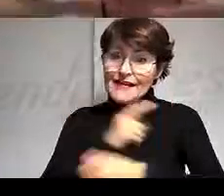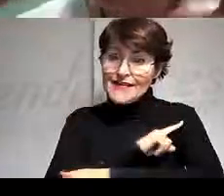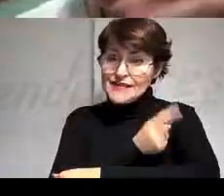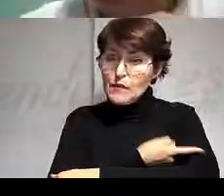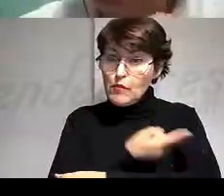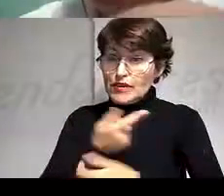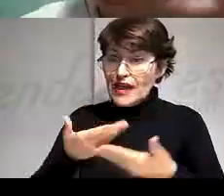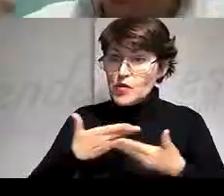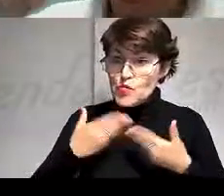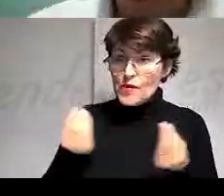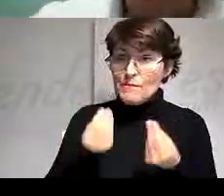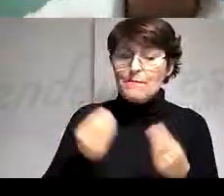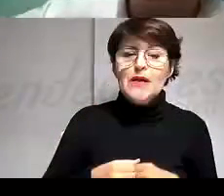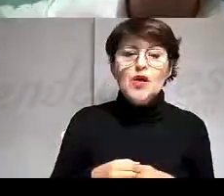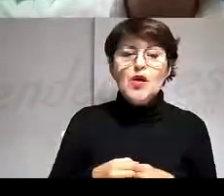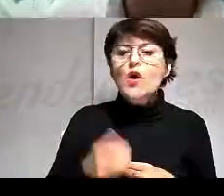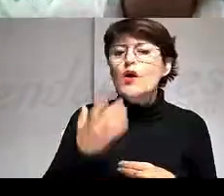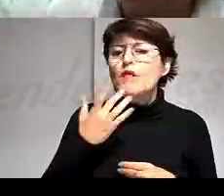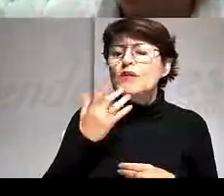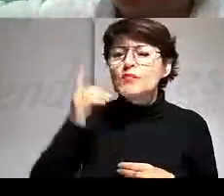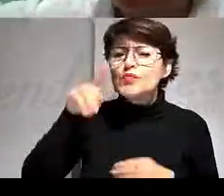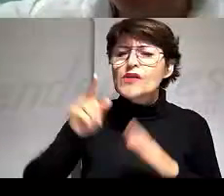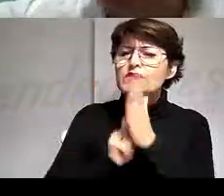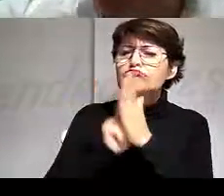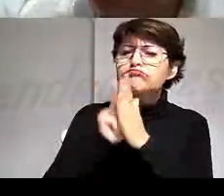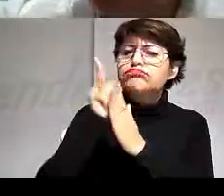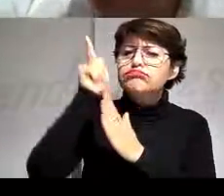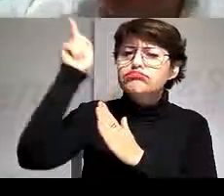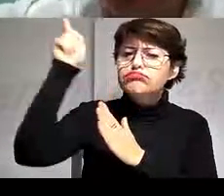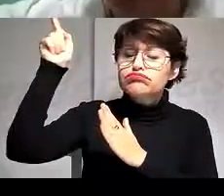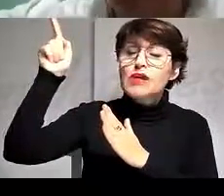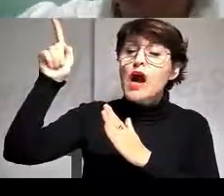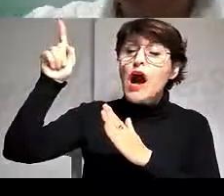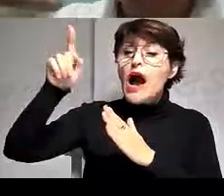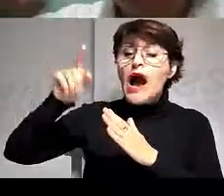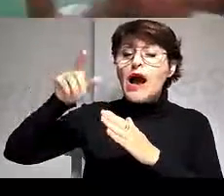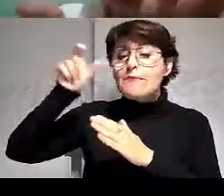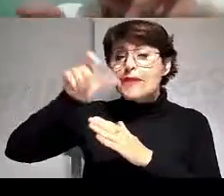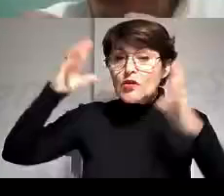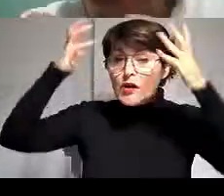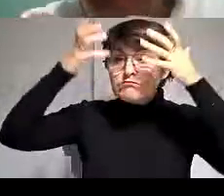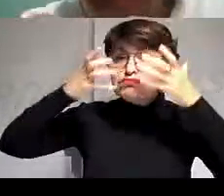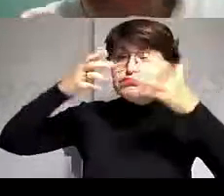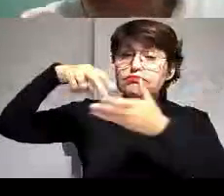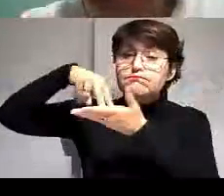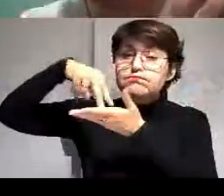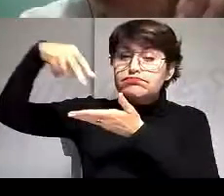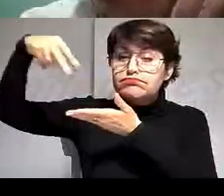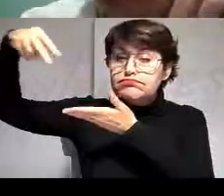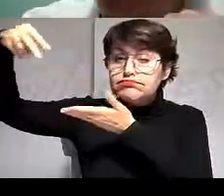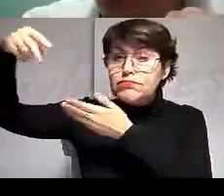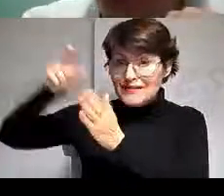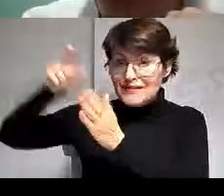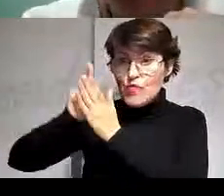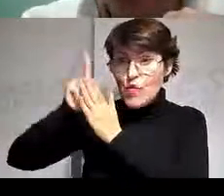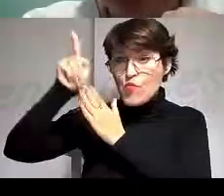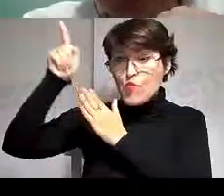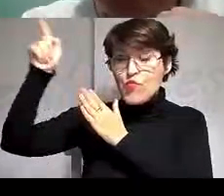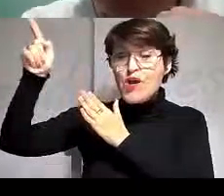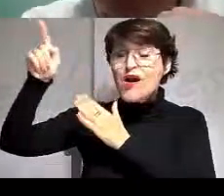¿Qué sucede, por ejemplo, cuando los astronautas están un año en el espacio? Como no están sometidos a la gravedad, los huesos